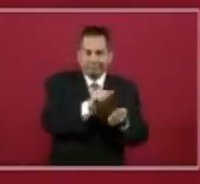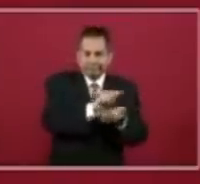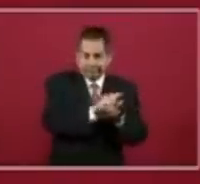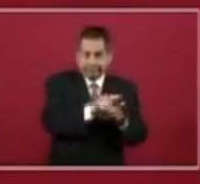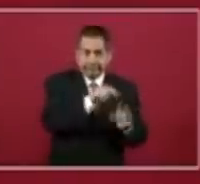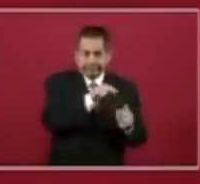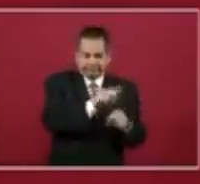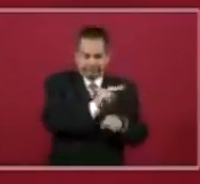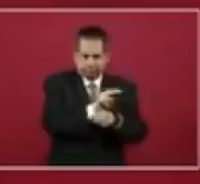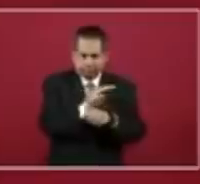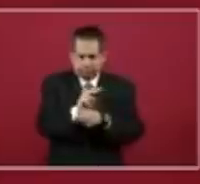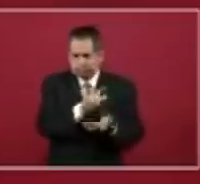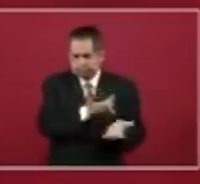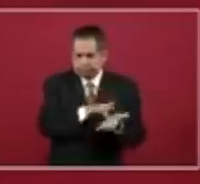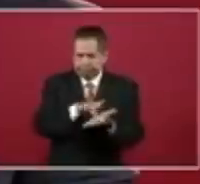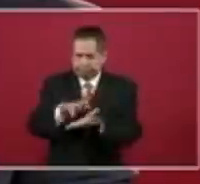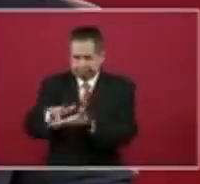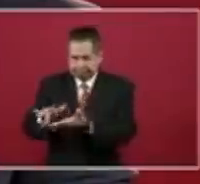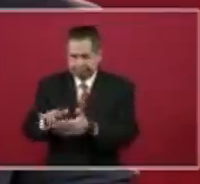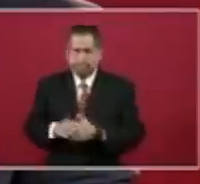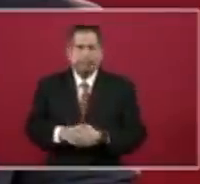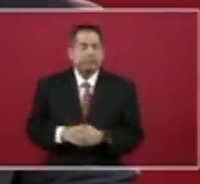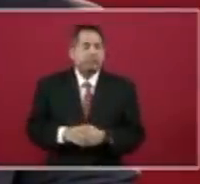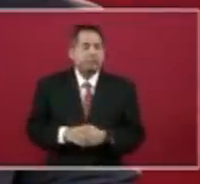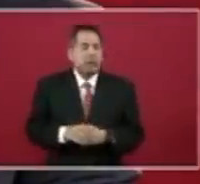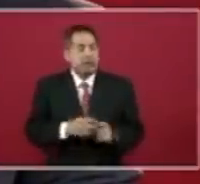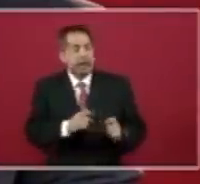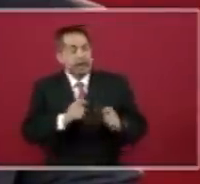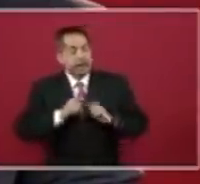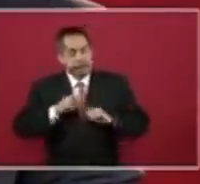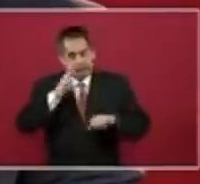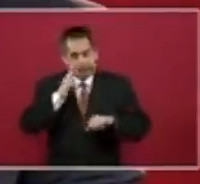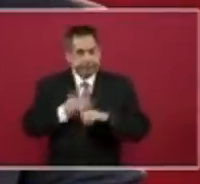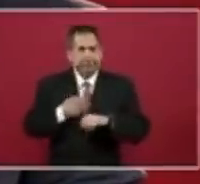esta tarea hubo el resguardo de